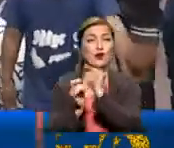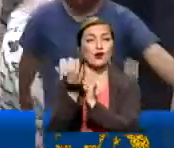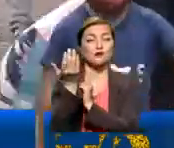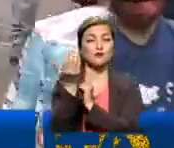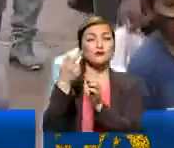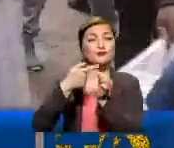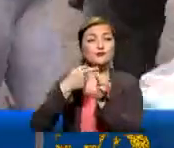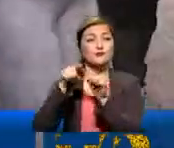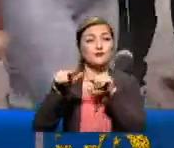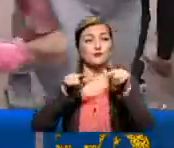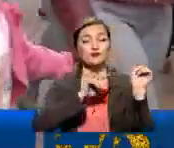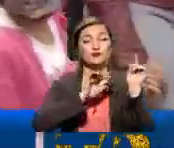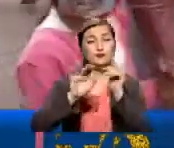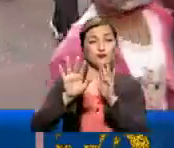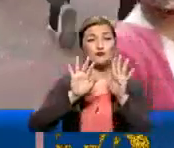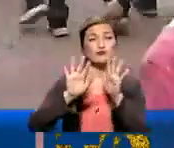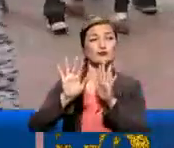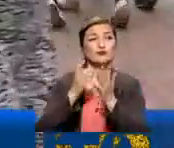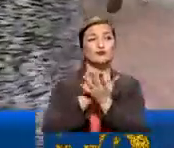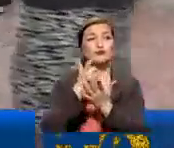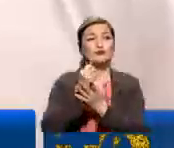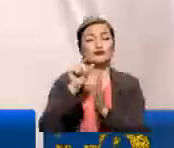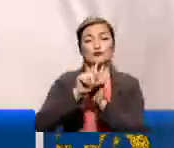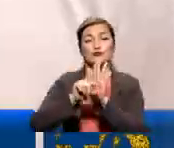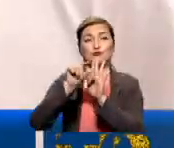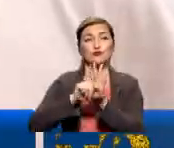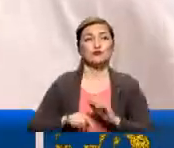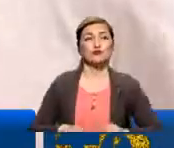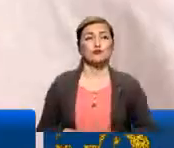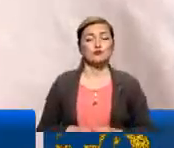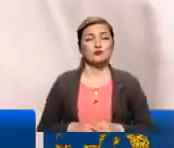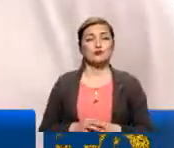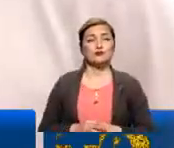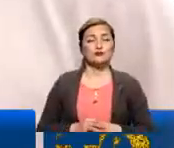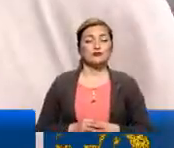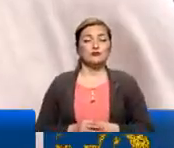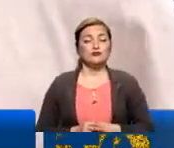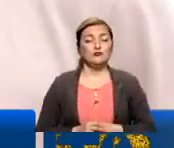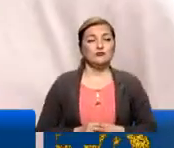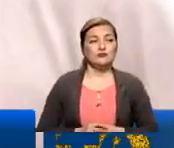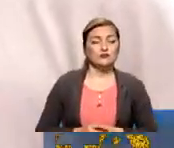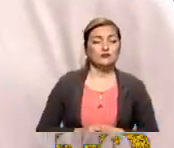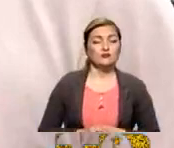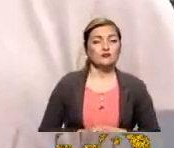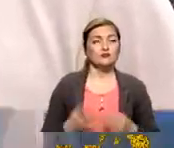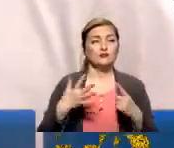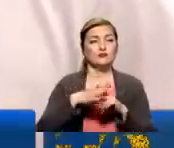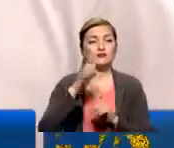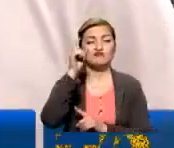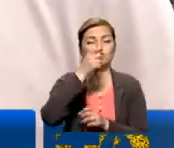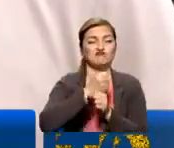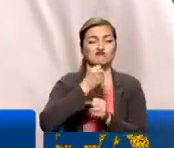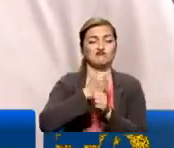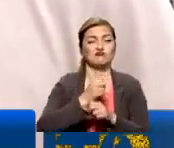un sitio al que acuden los ciudadanos por los buenos precios que va también las posibilidades como está viendo para el trabajo es la situación está bien crítica